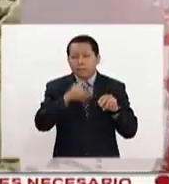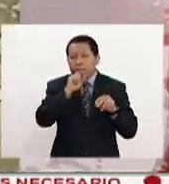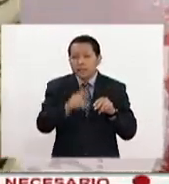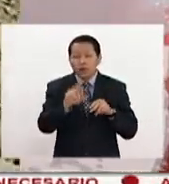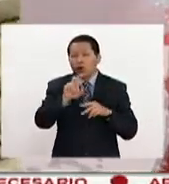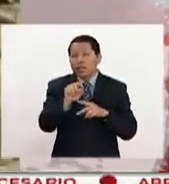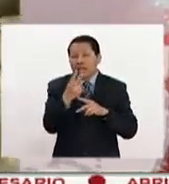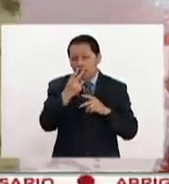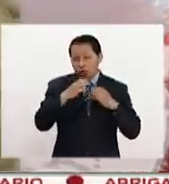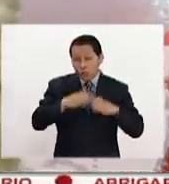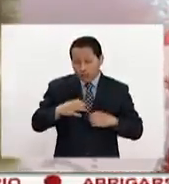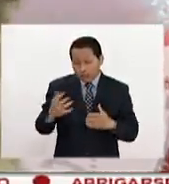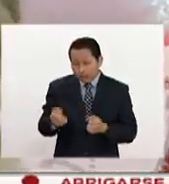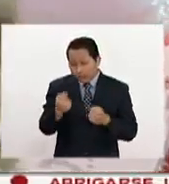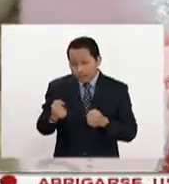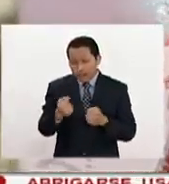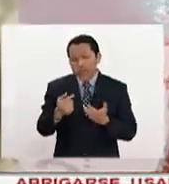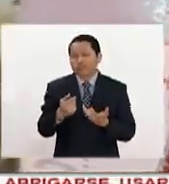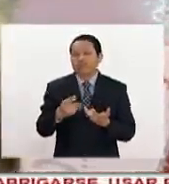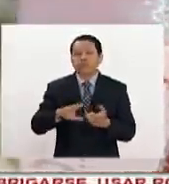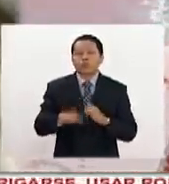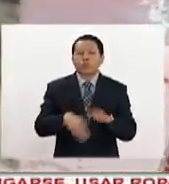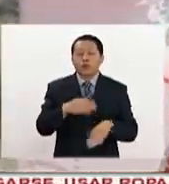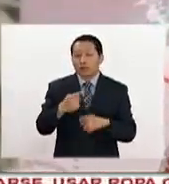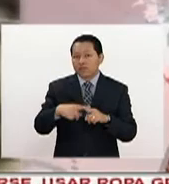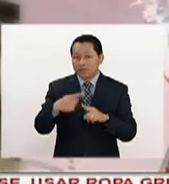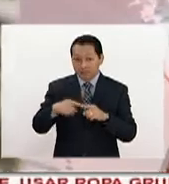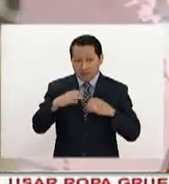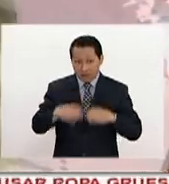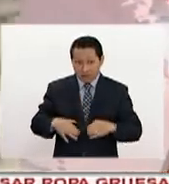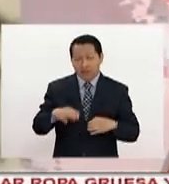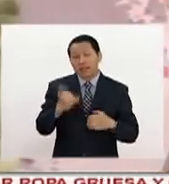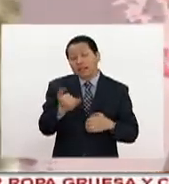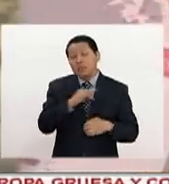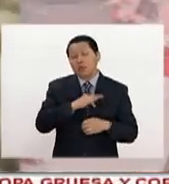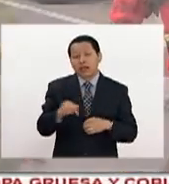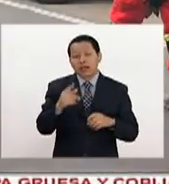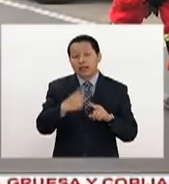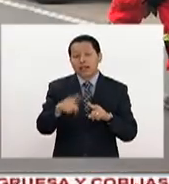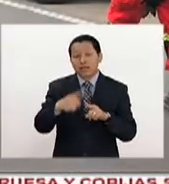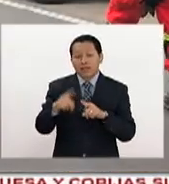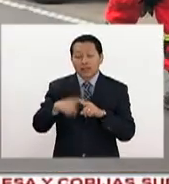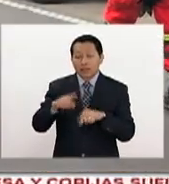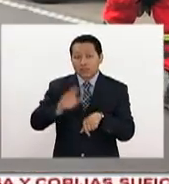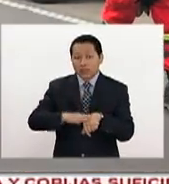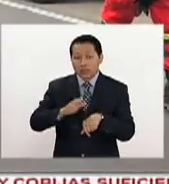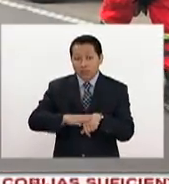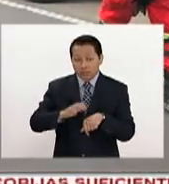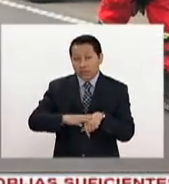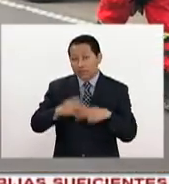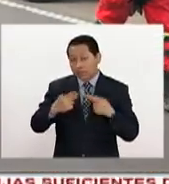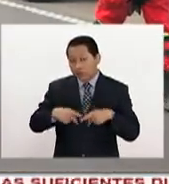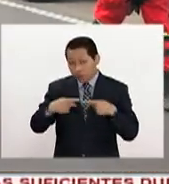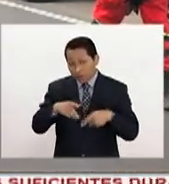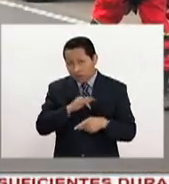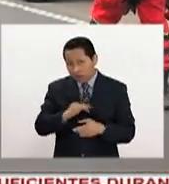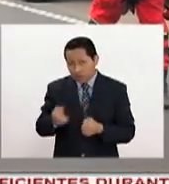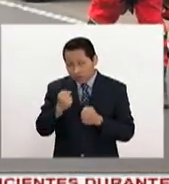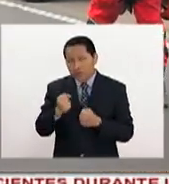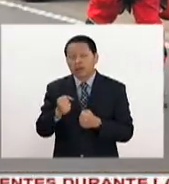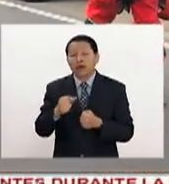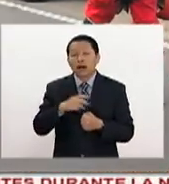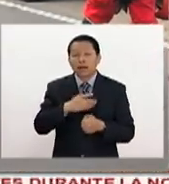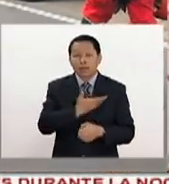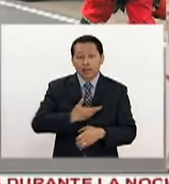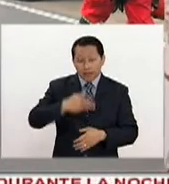que los 150 elementos continuarán las labores para poder liberar otro número o rescatar otro número de víctimas. El presidente